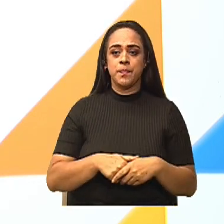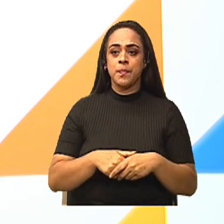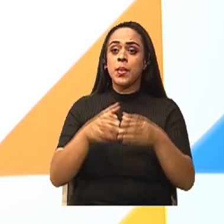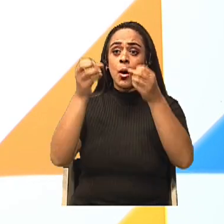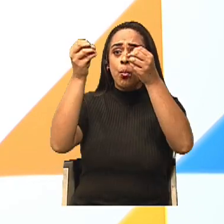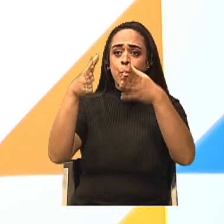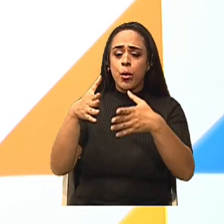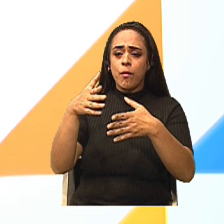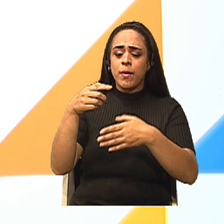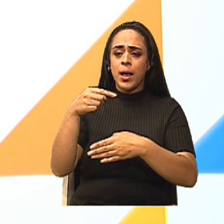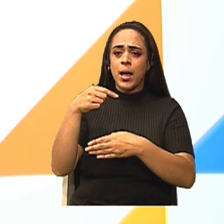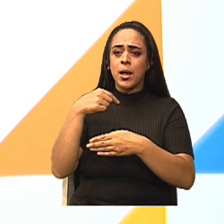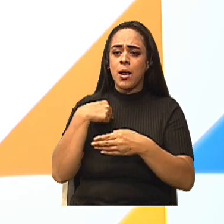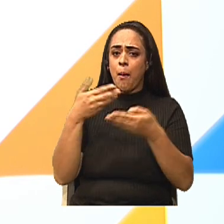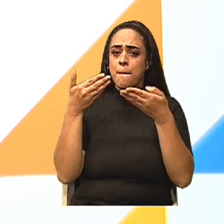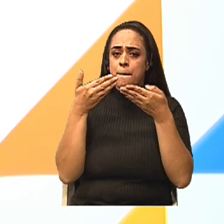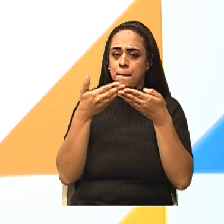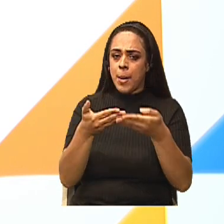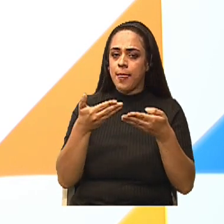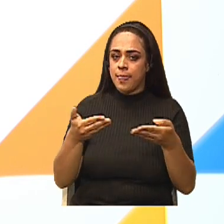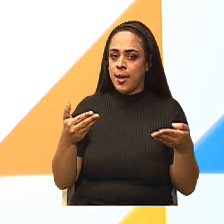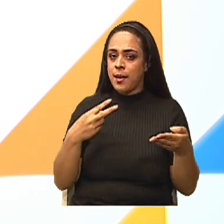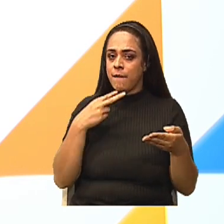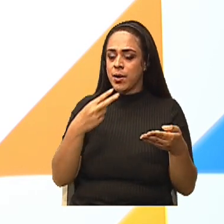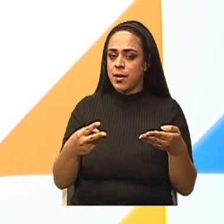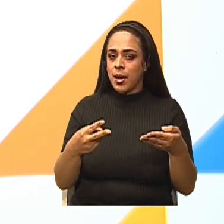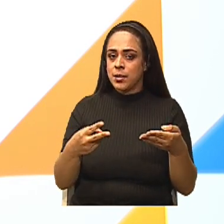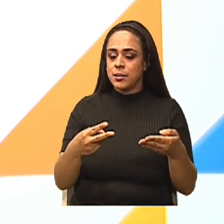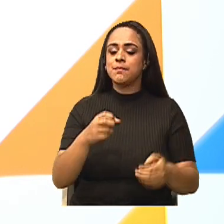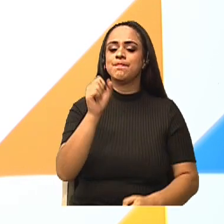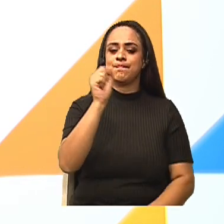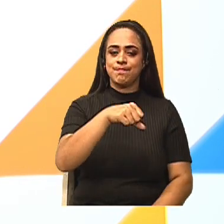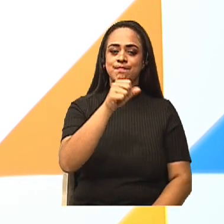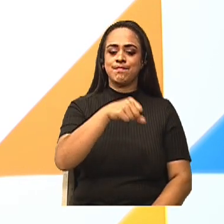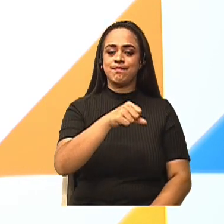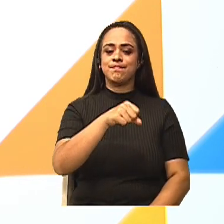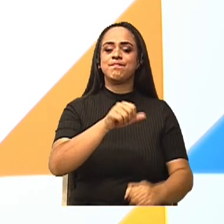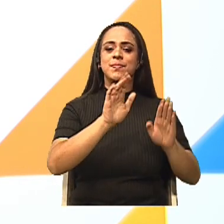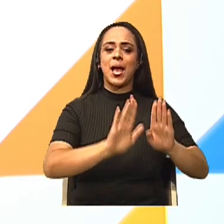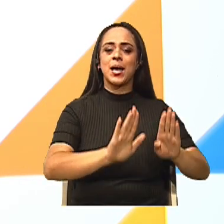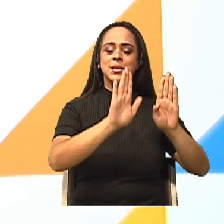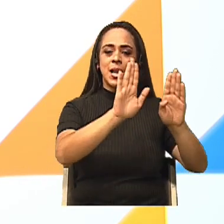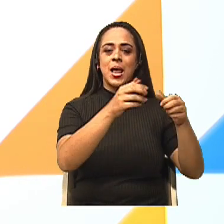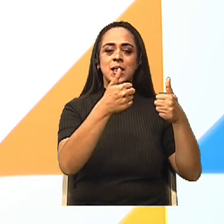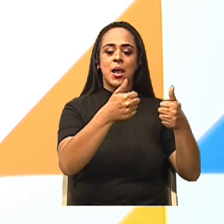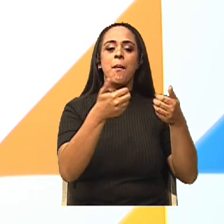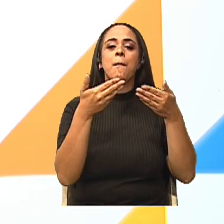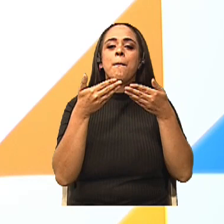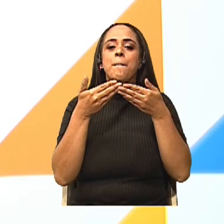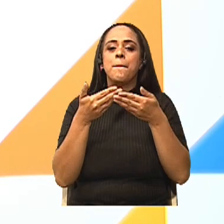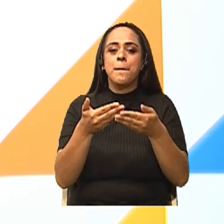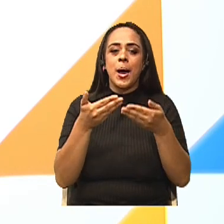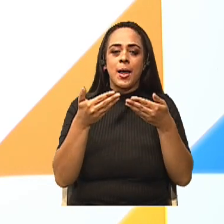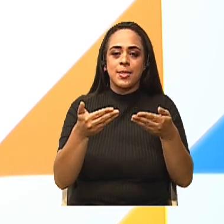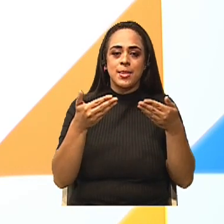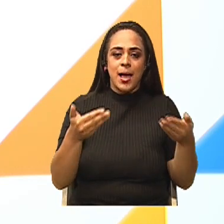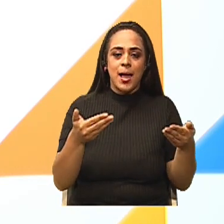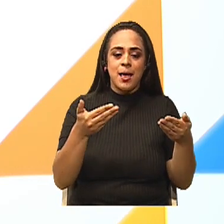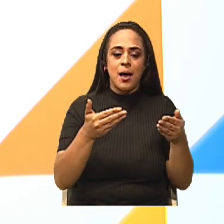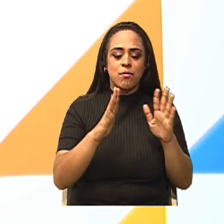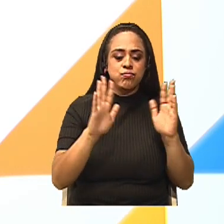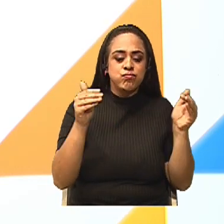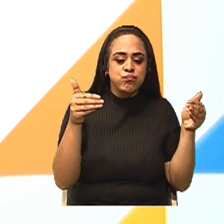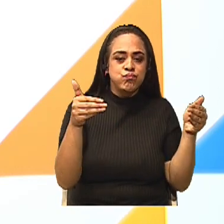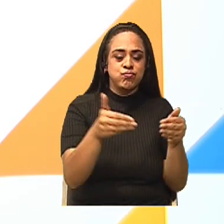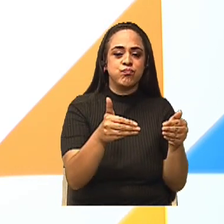Profe, si no me equivoco es la materia, ¿verdad? Excelente, muy bien. La materia es el enfoque de